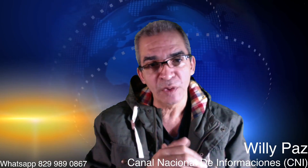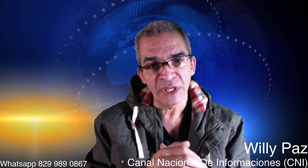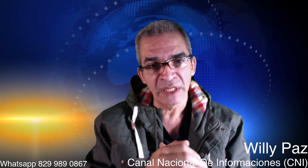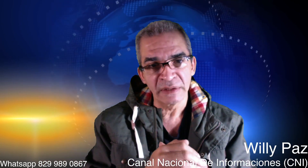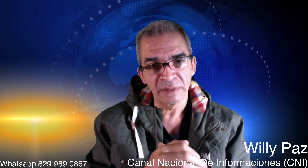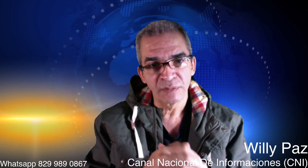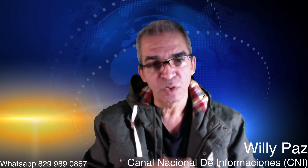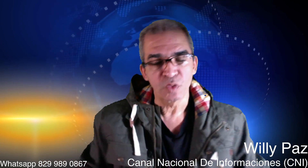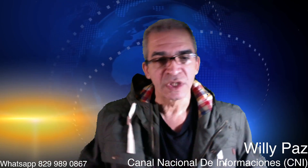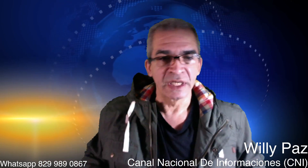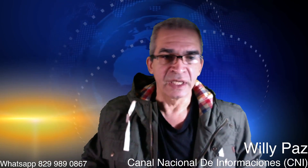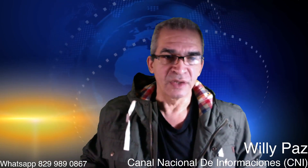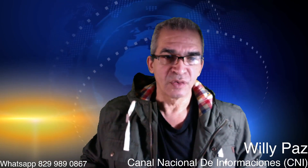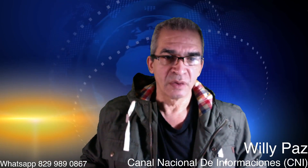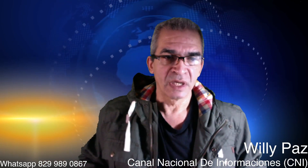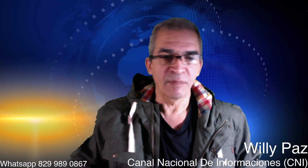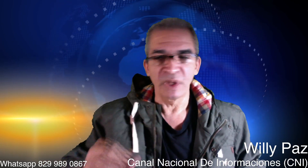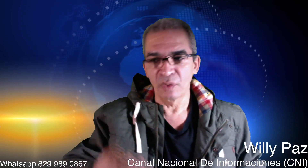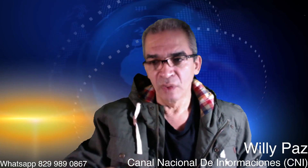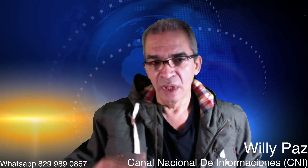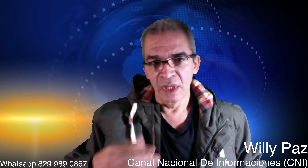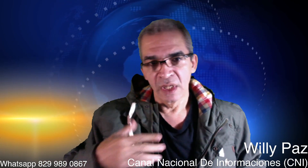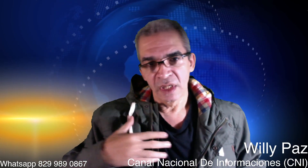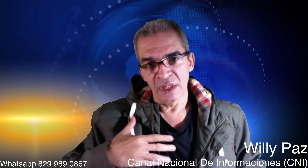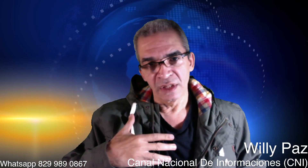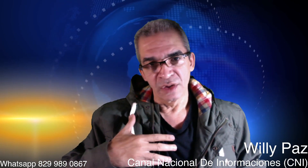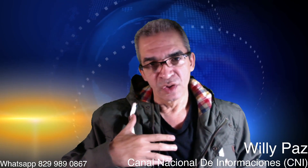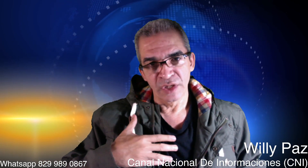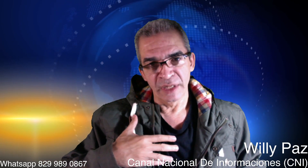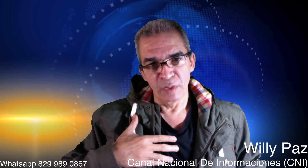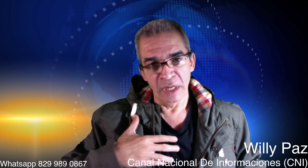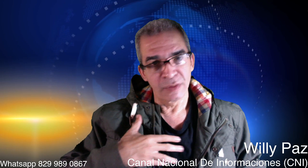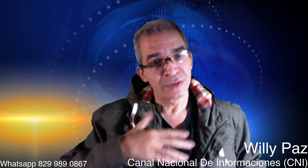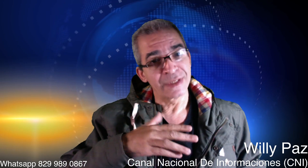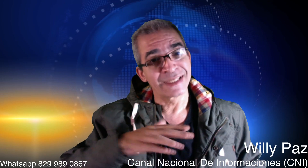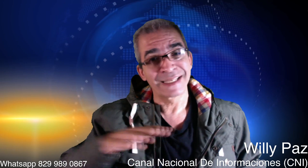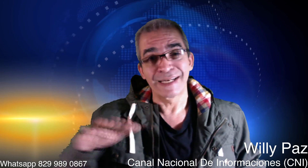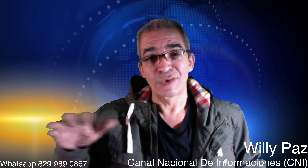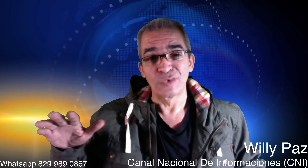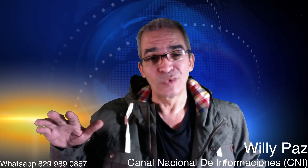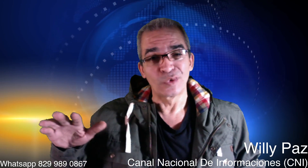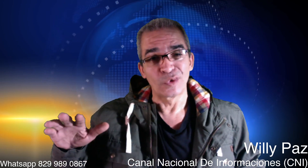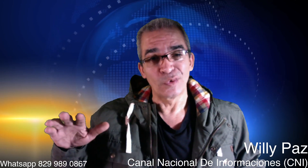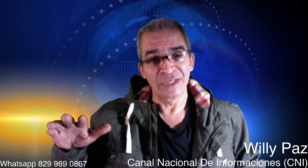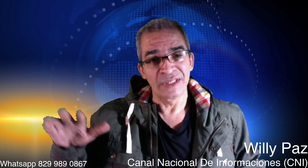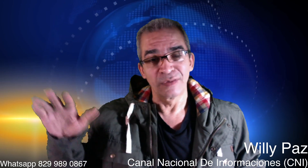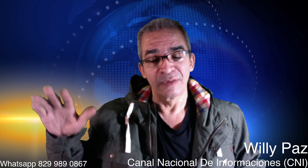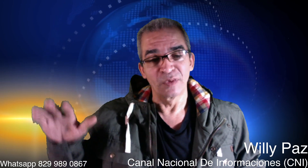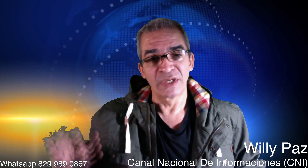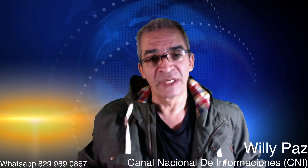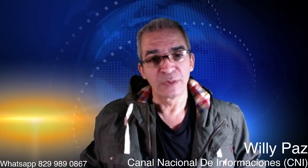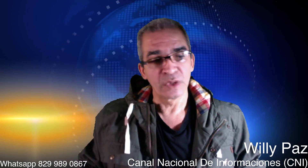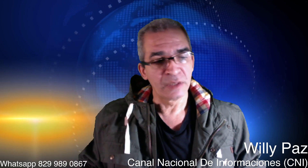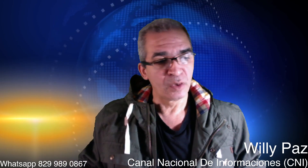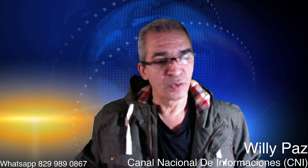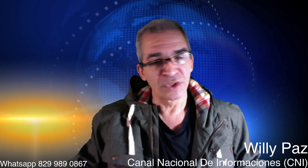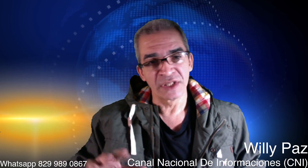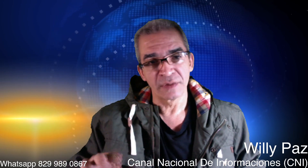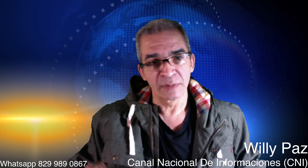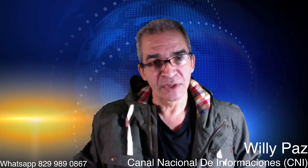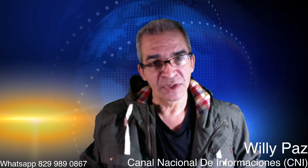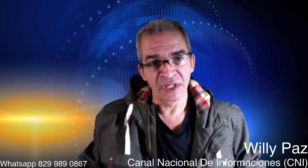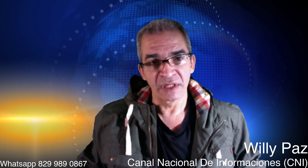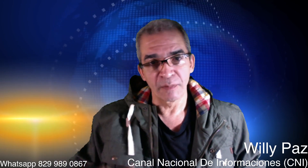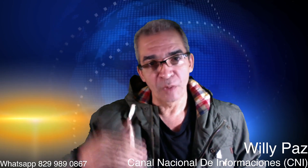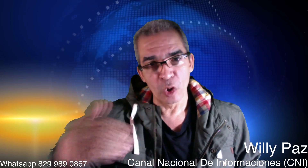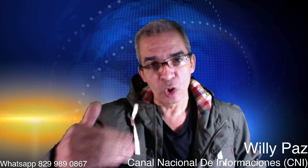que podían subsanar eso. Repito que sin yo ser abogado y sin ser consultor jurídico del Poder Ejecutivo, le hubiese dicho